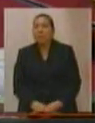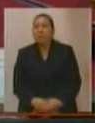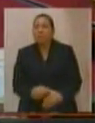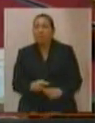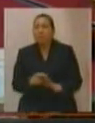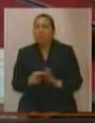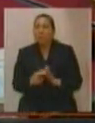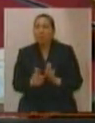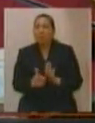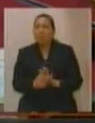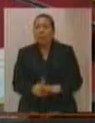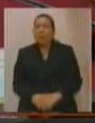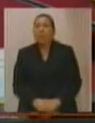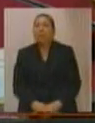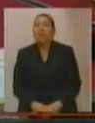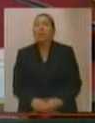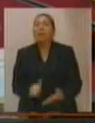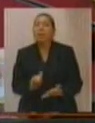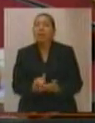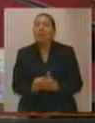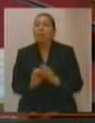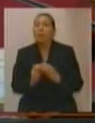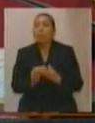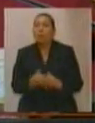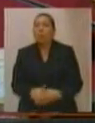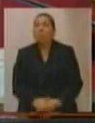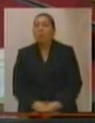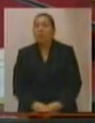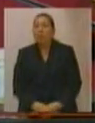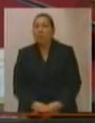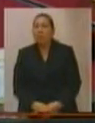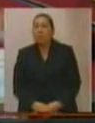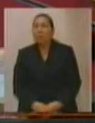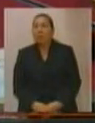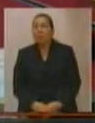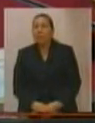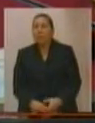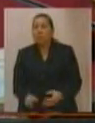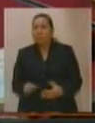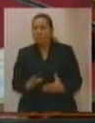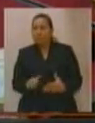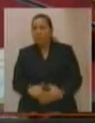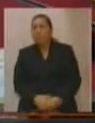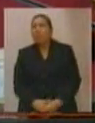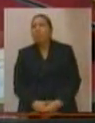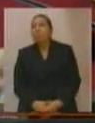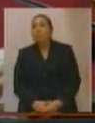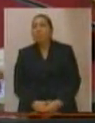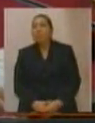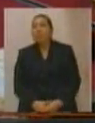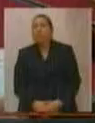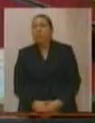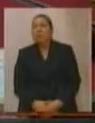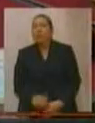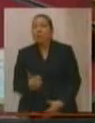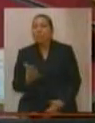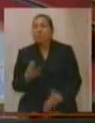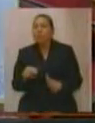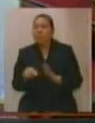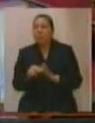este proyecto de ley. Repito, ¿a qué sectores de la ciudadanía se quiere proteger y quiénes han demandado, ¿no?,